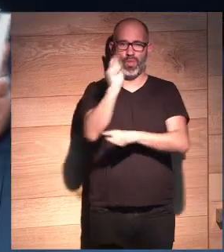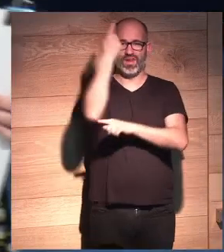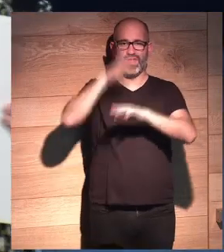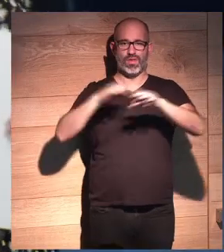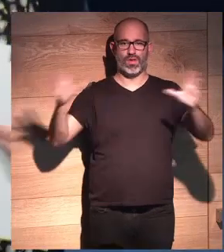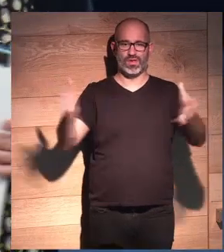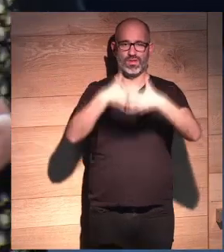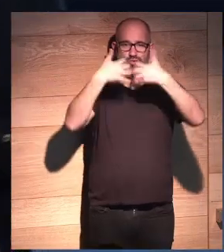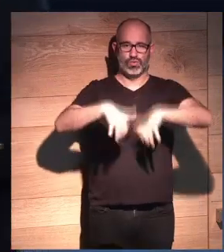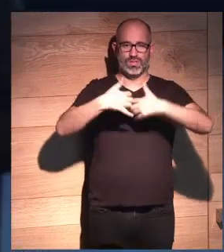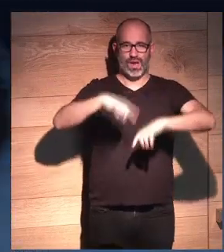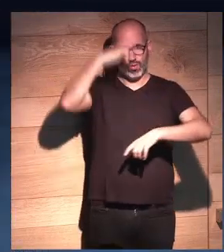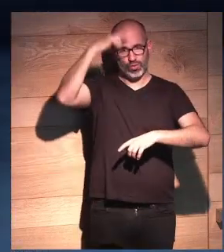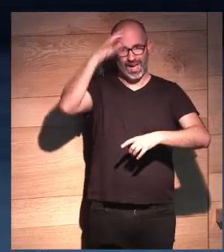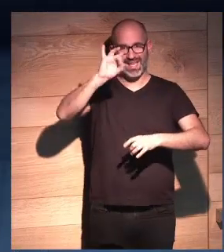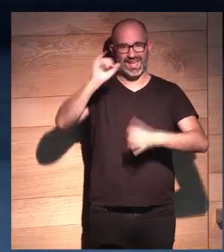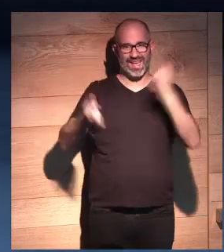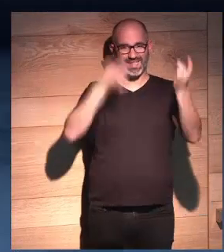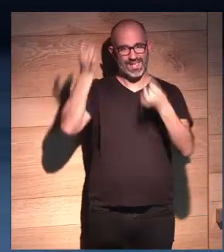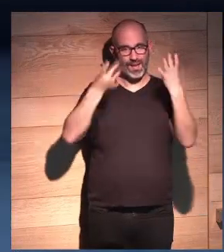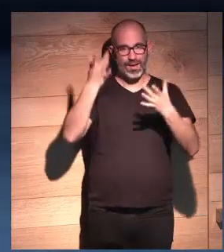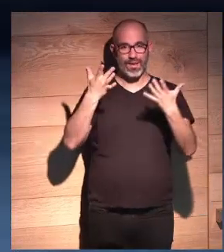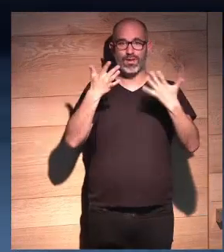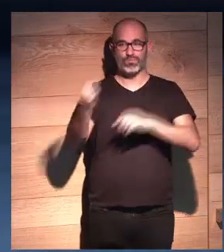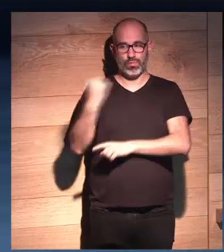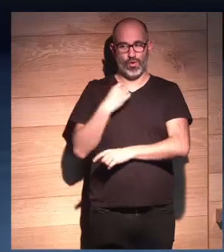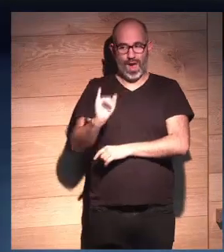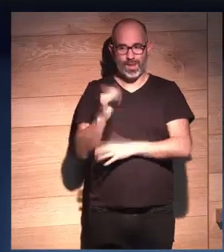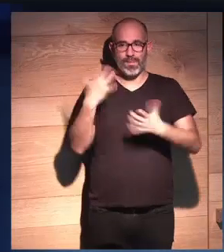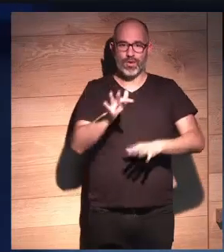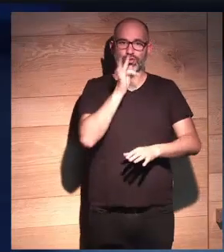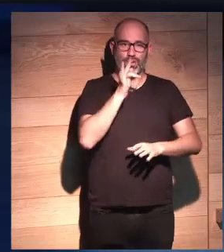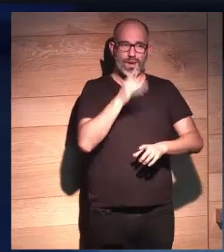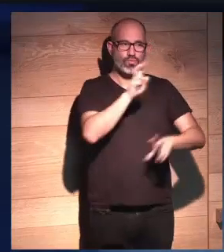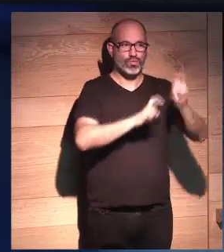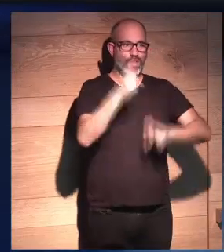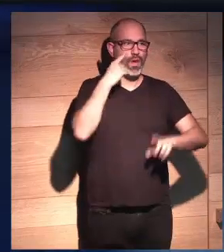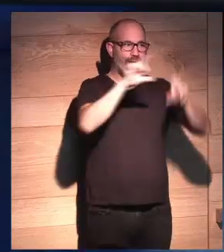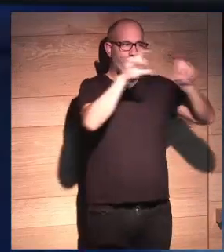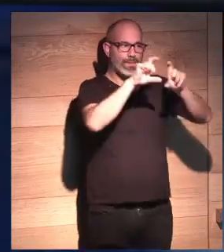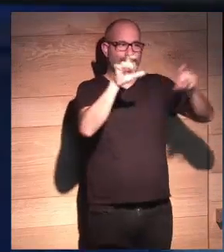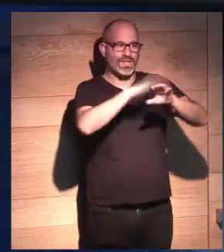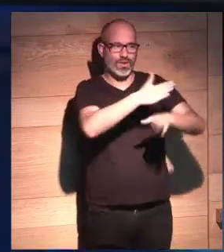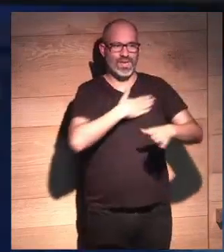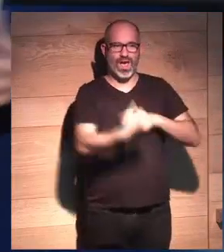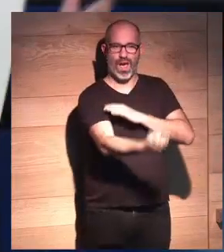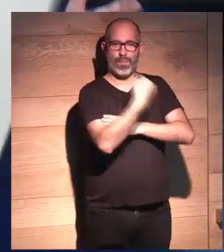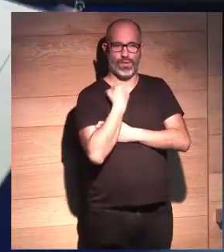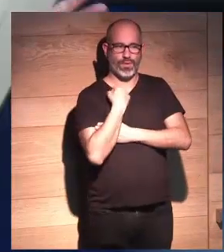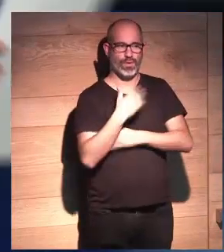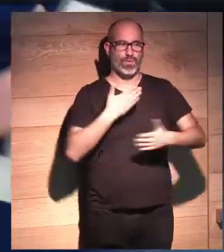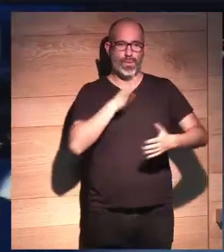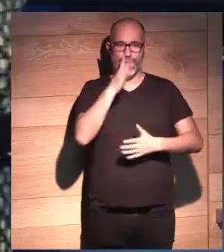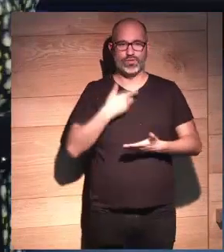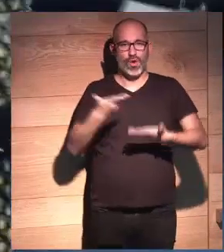industrias culturales y creativas, pero todavía seguimos buscando partners que nos quieran acompañar. Os invitamos